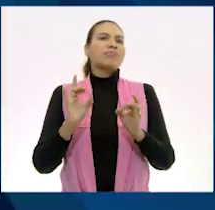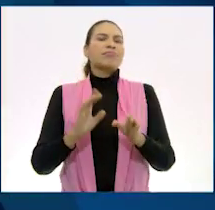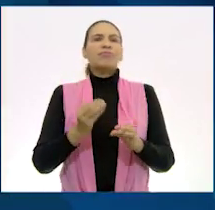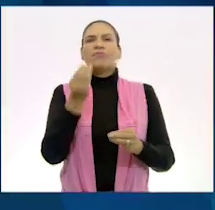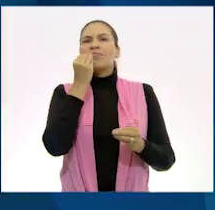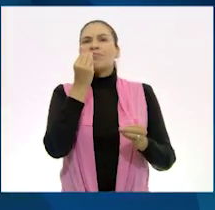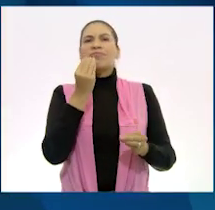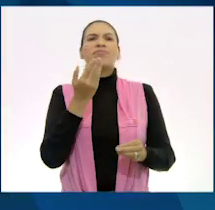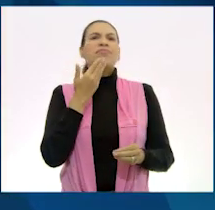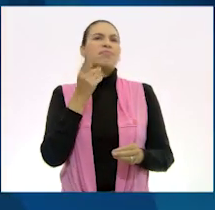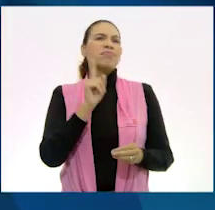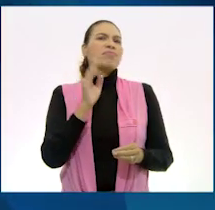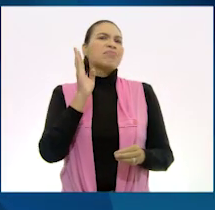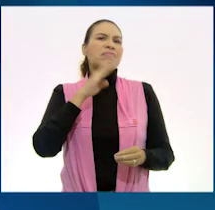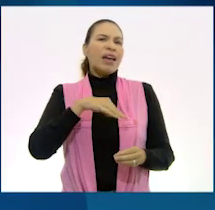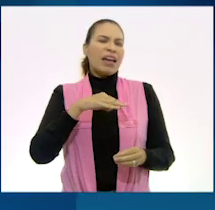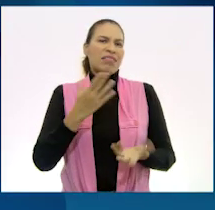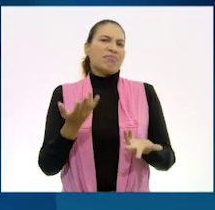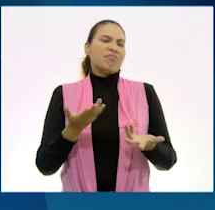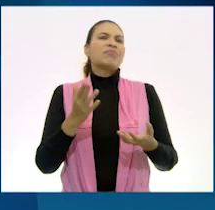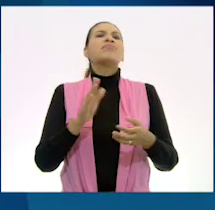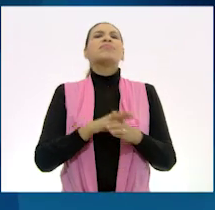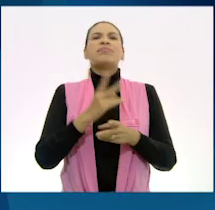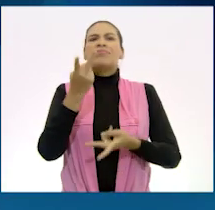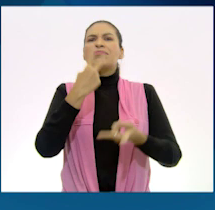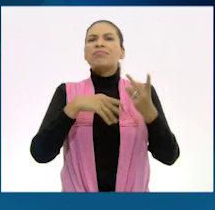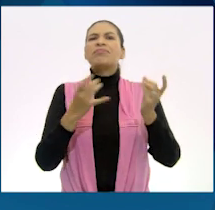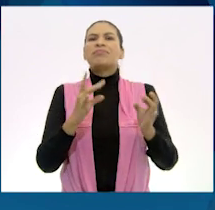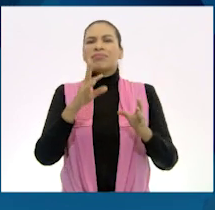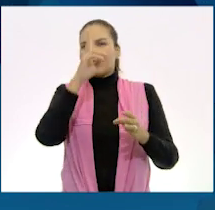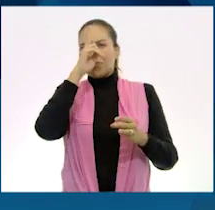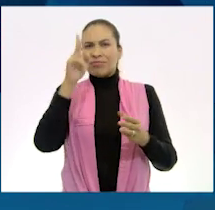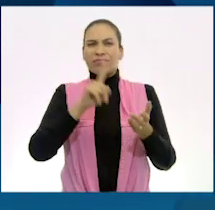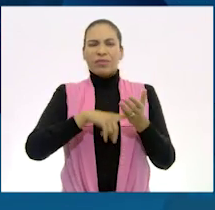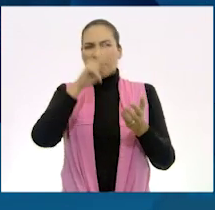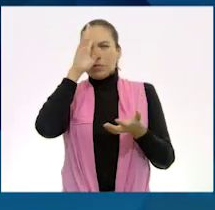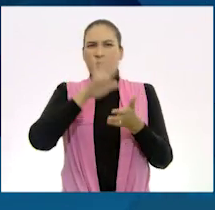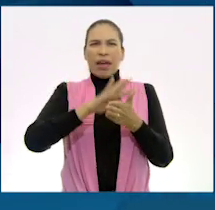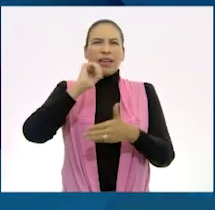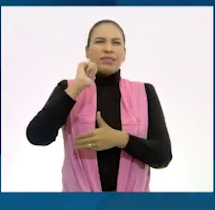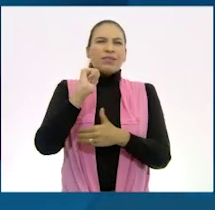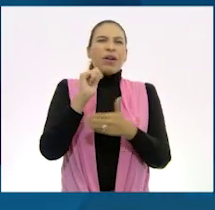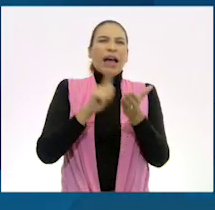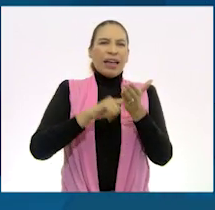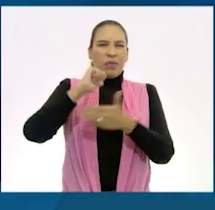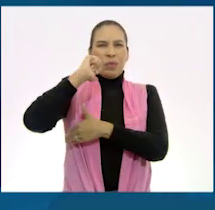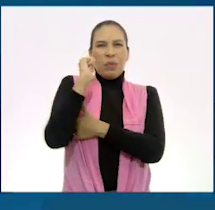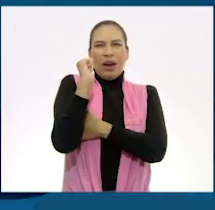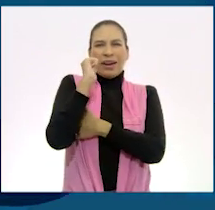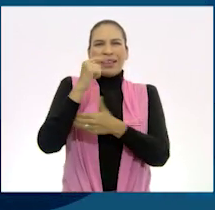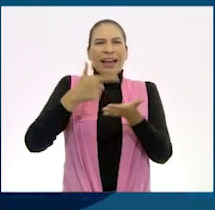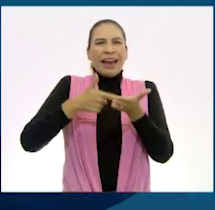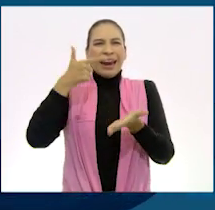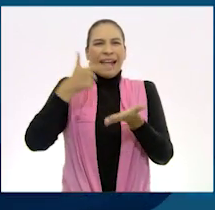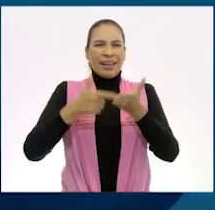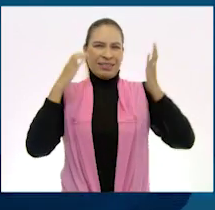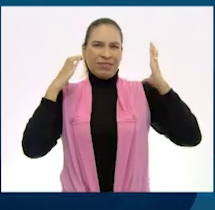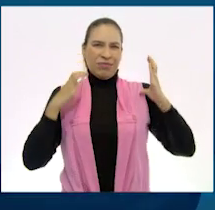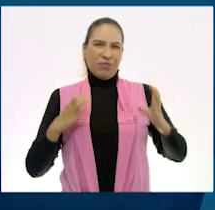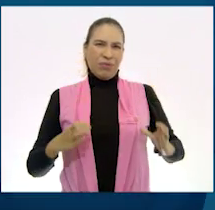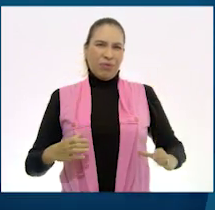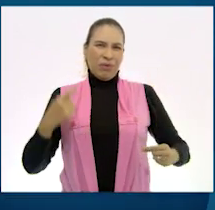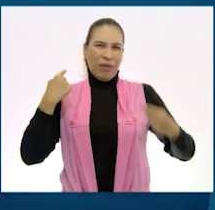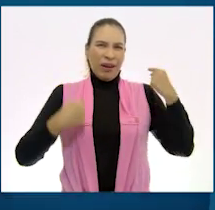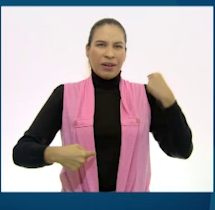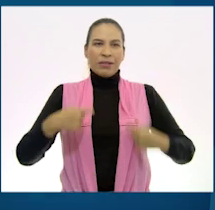mala alimentación. Consiste en la acumulación excesiva de grasa en el cuerpo. En